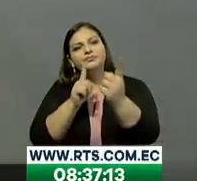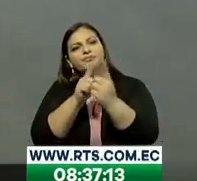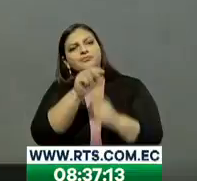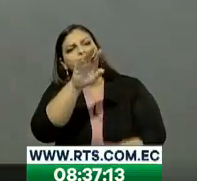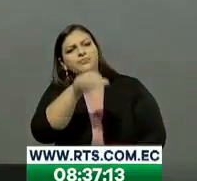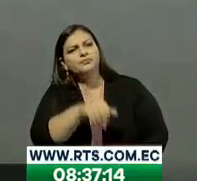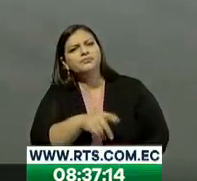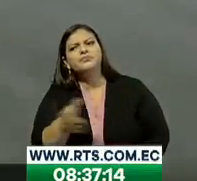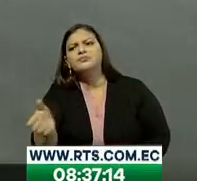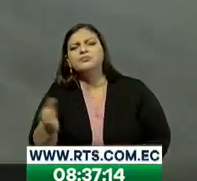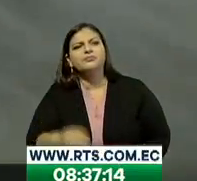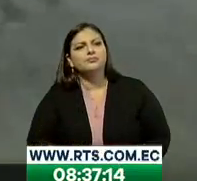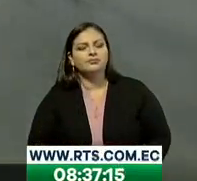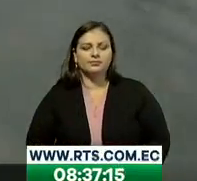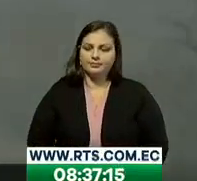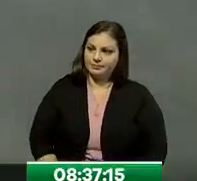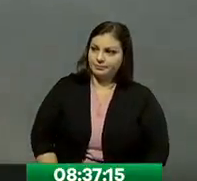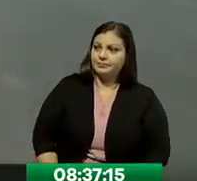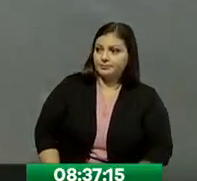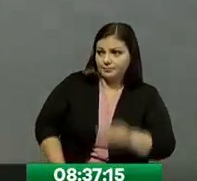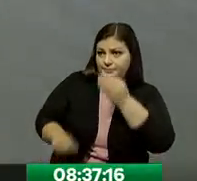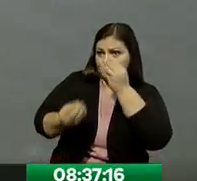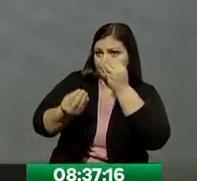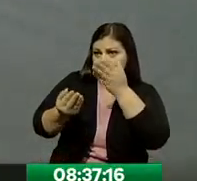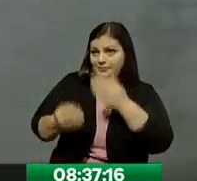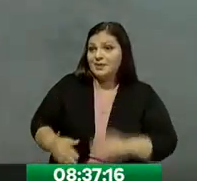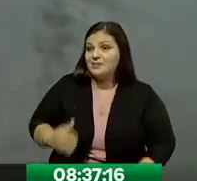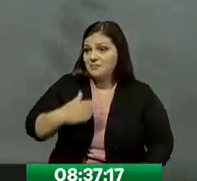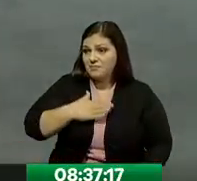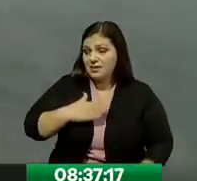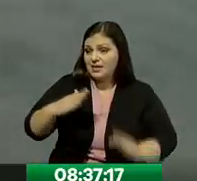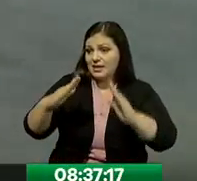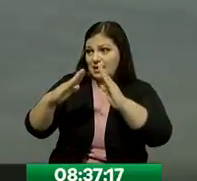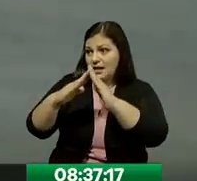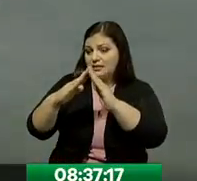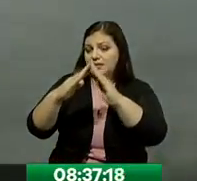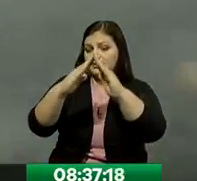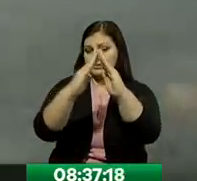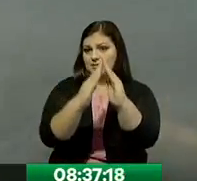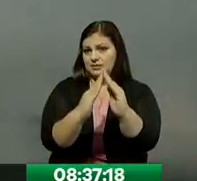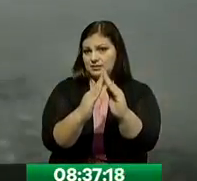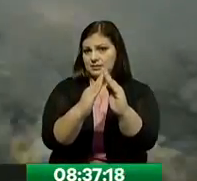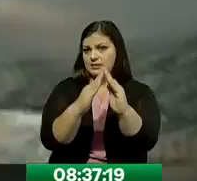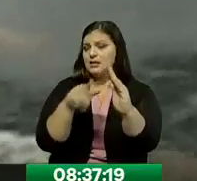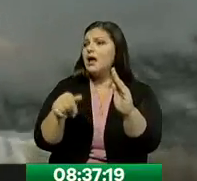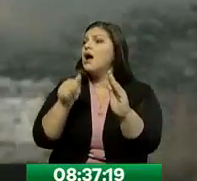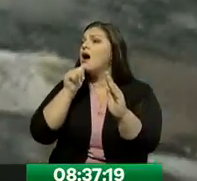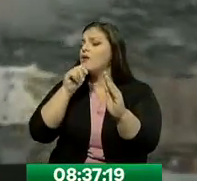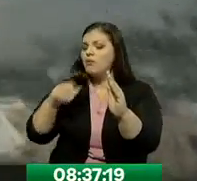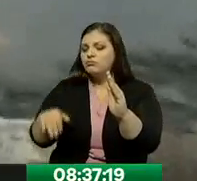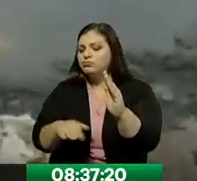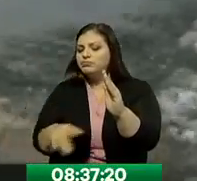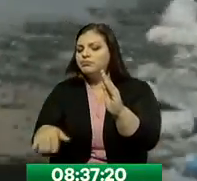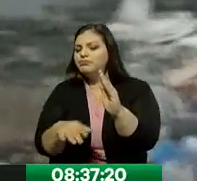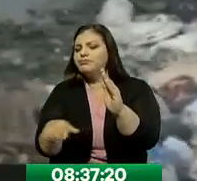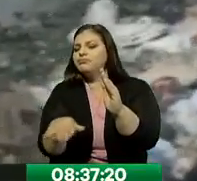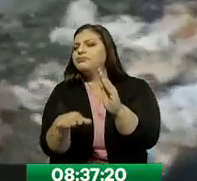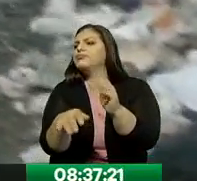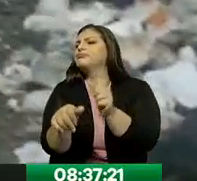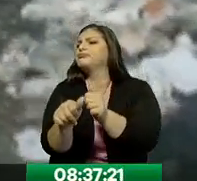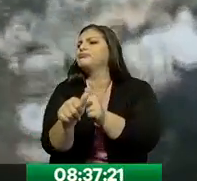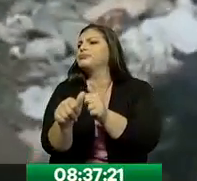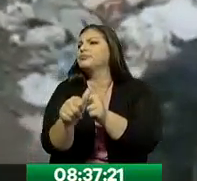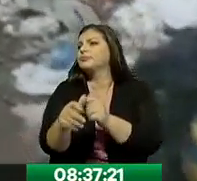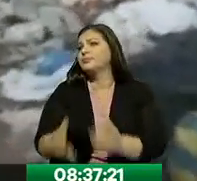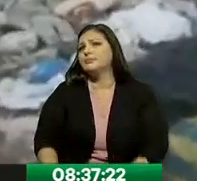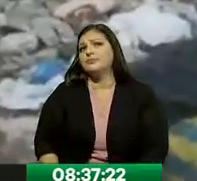esa agua y que para los patos bueno pero para nosotros no nos solicitamos que nos atiendan porque así